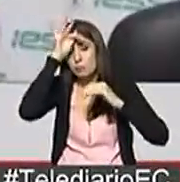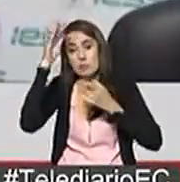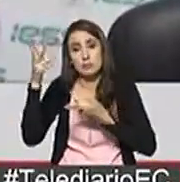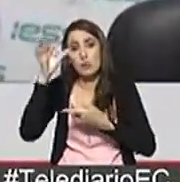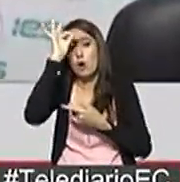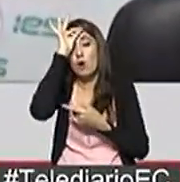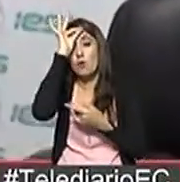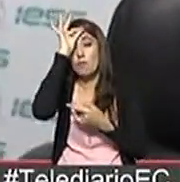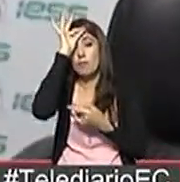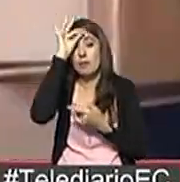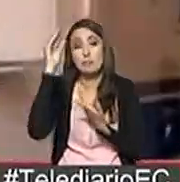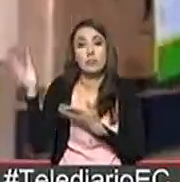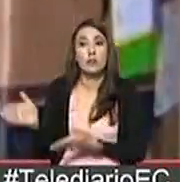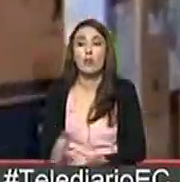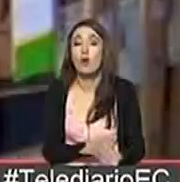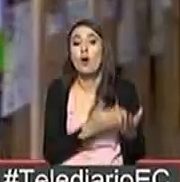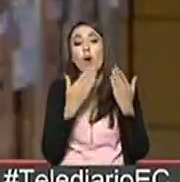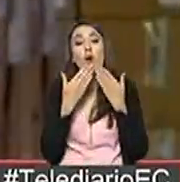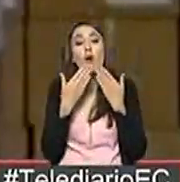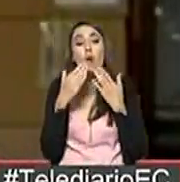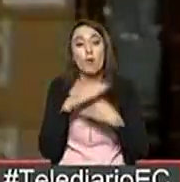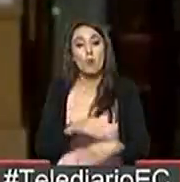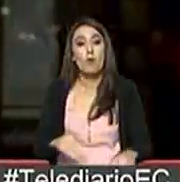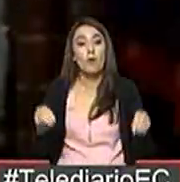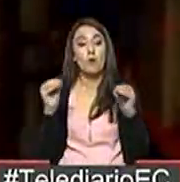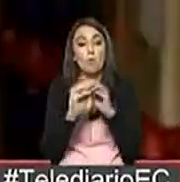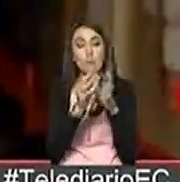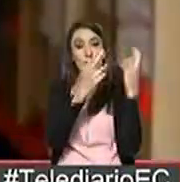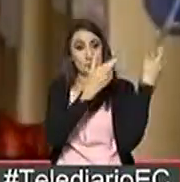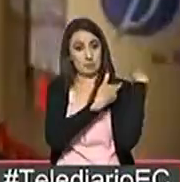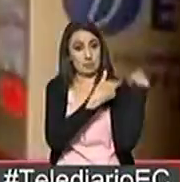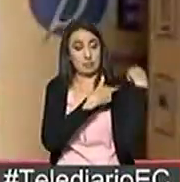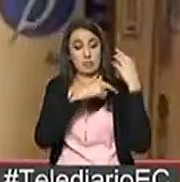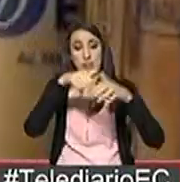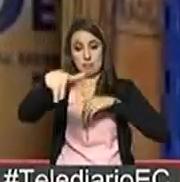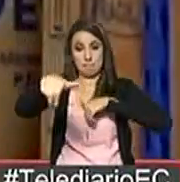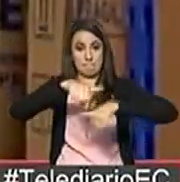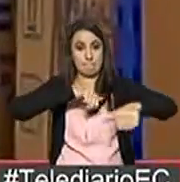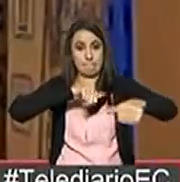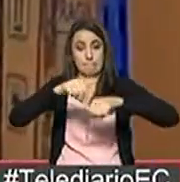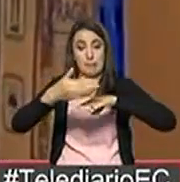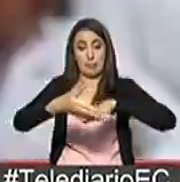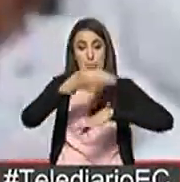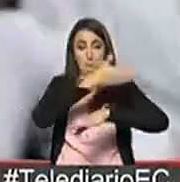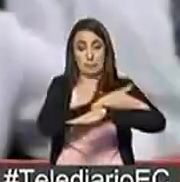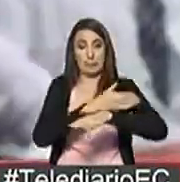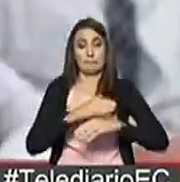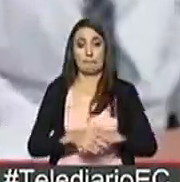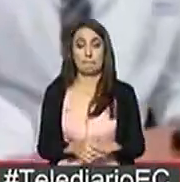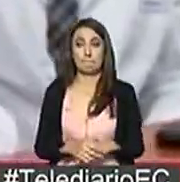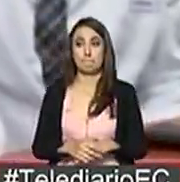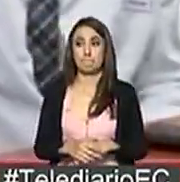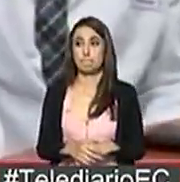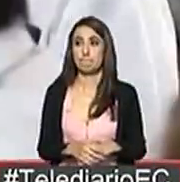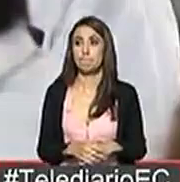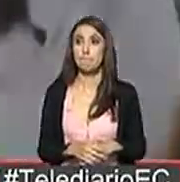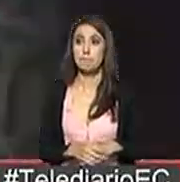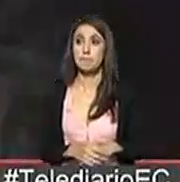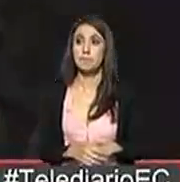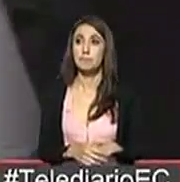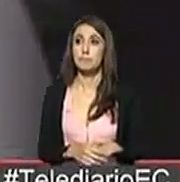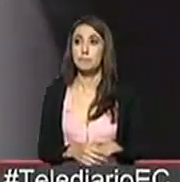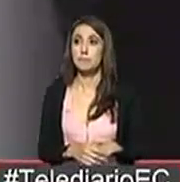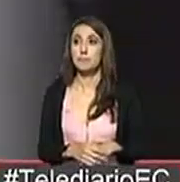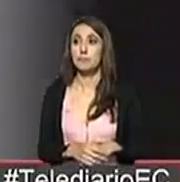El director del IES asegura que las denuncias corresponden a administraciones anteriores. Luis Alfredo Zúñiga, Medios Públicos.